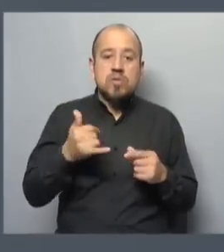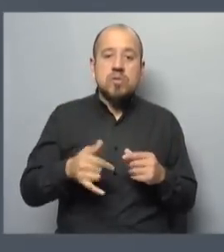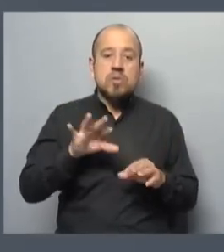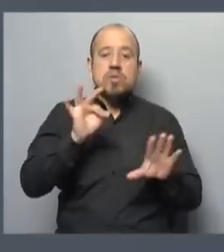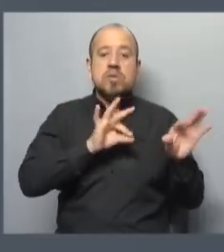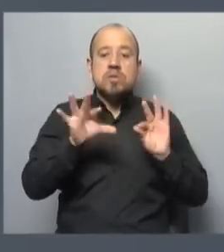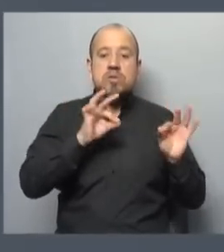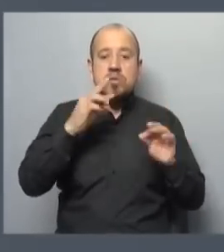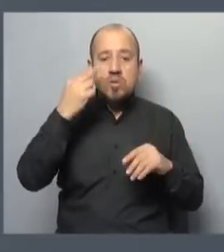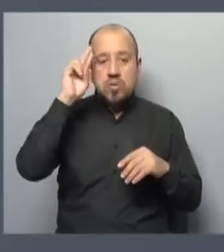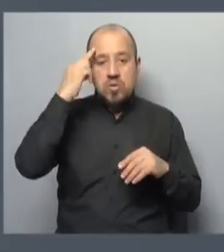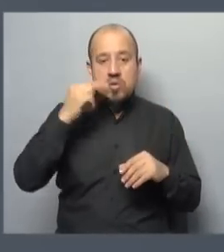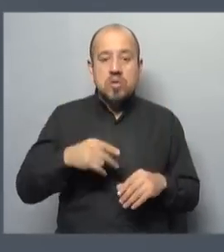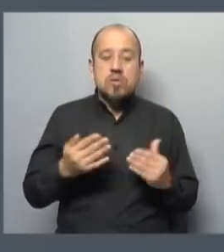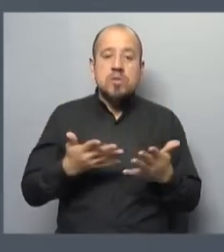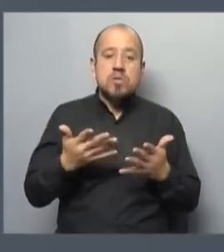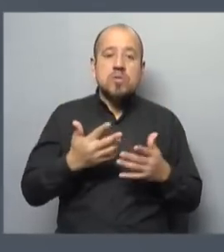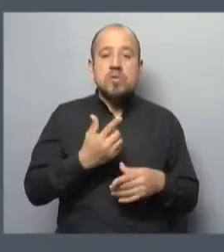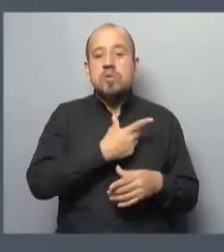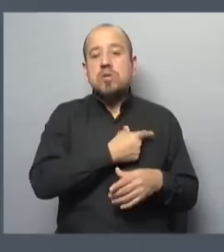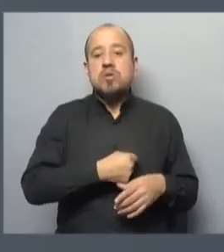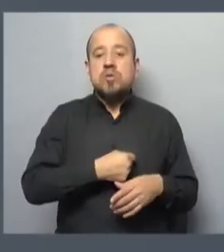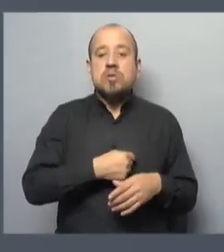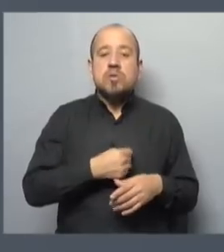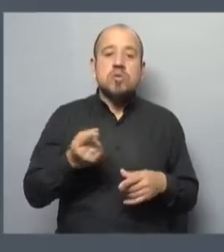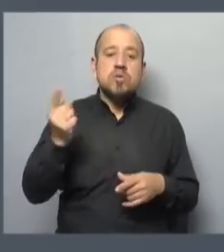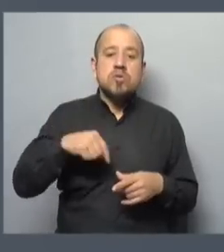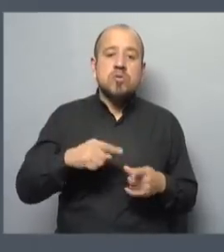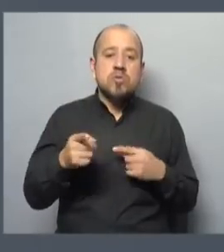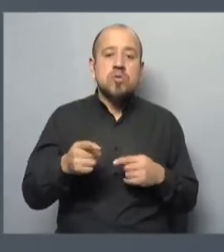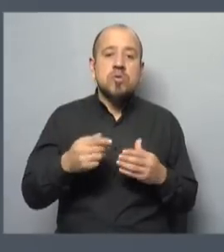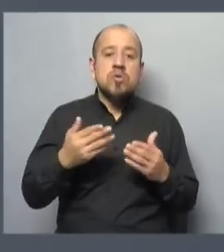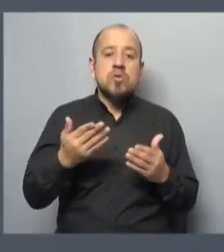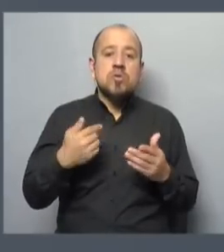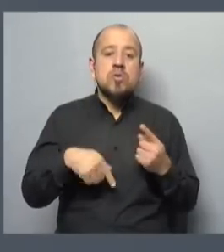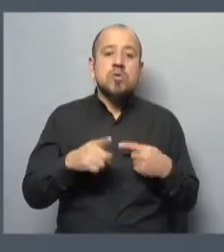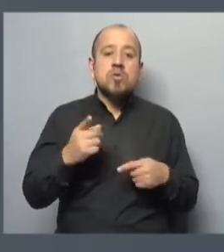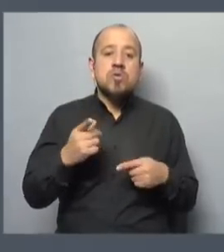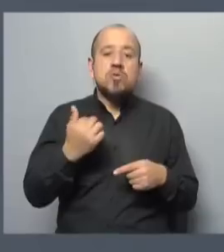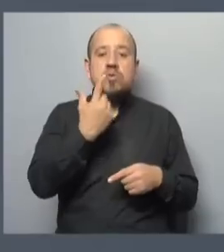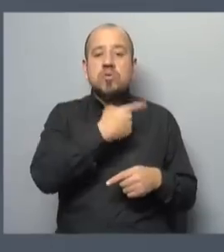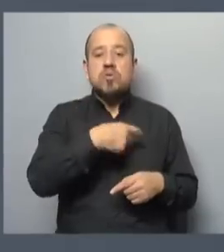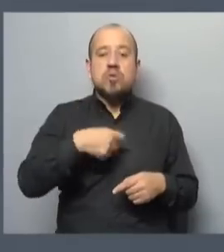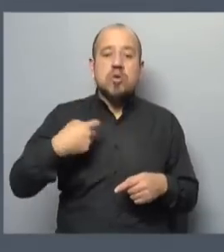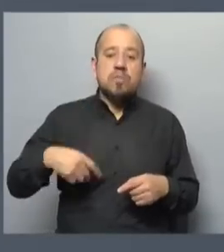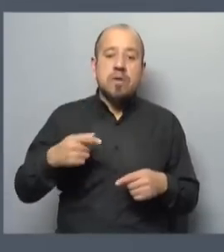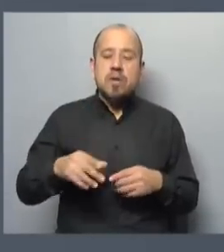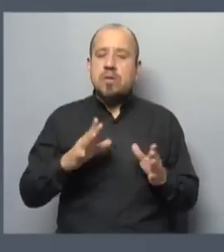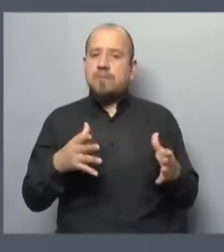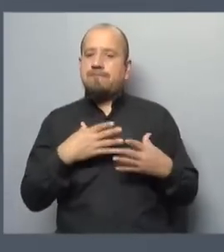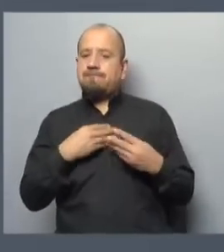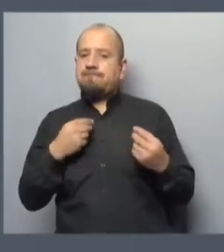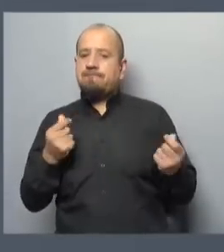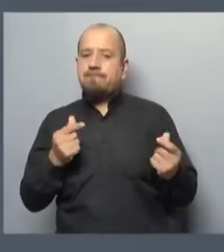uruguaya entonces ahora que ojalá que esto de venir a nacional no nos lleve a que el hincha de peñarol ya no no se sienta tan